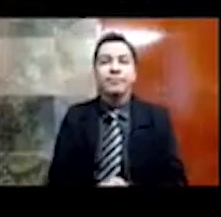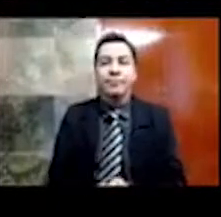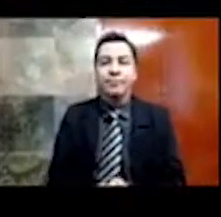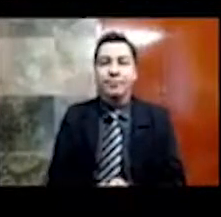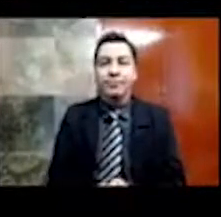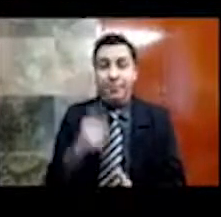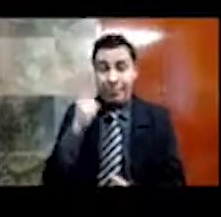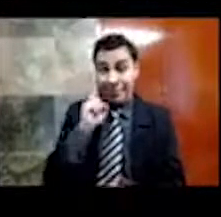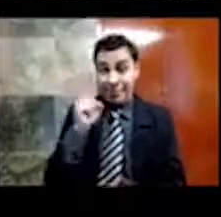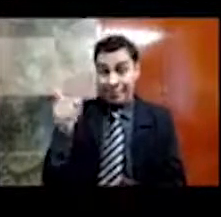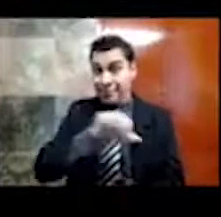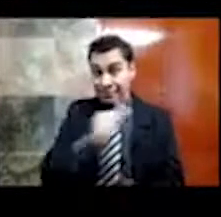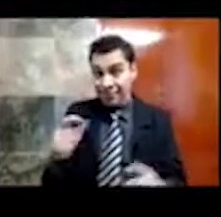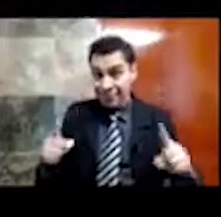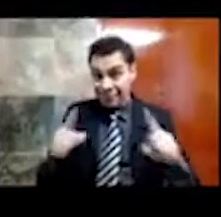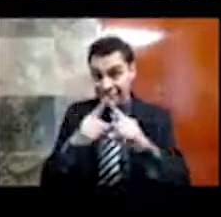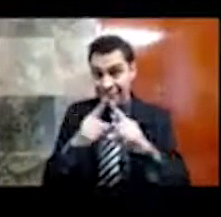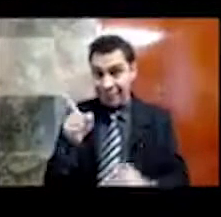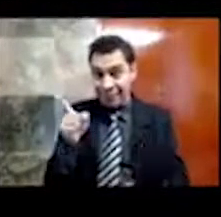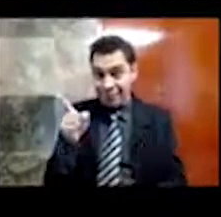Allí están los templos, la que sigue.